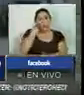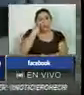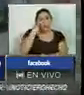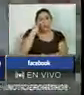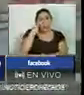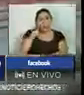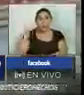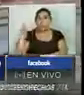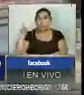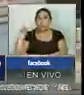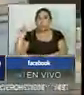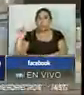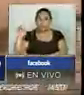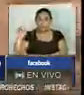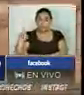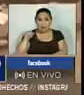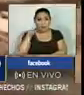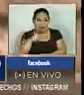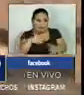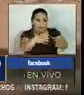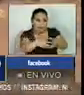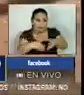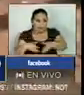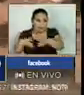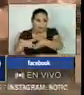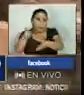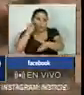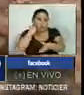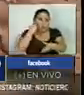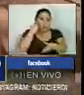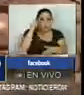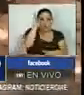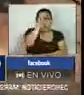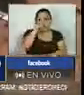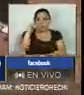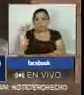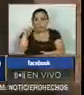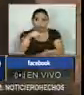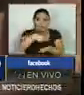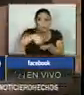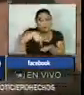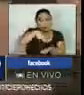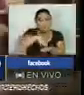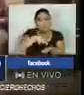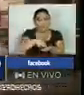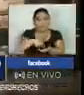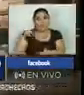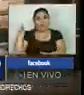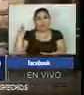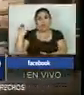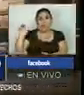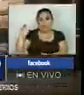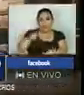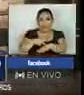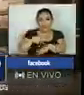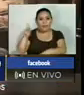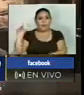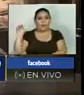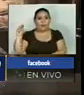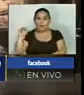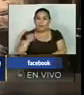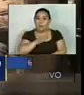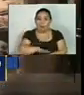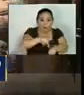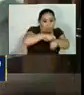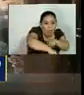en Kibera asentamiento informal en los suburbios de Nairobi la capital de Kenia ya no gana unos 4 dólares al día